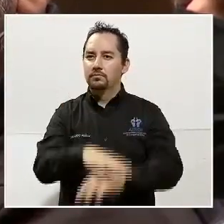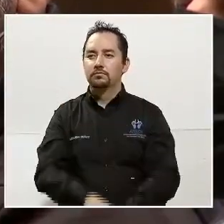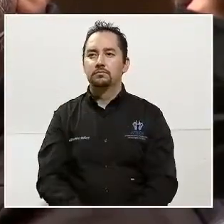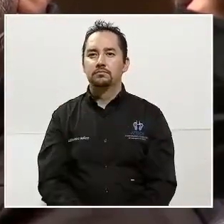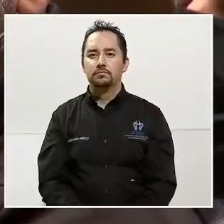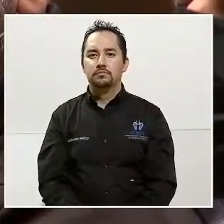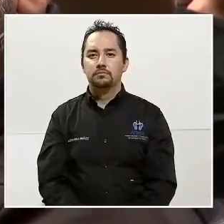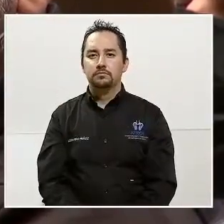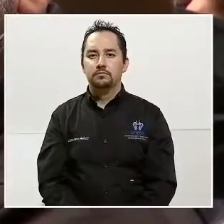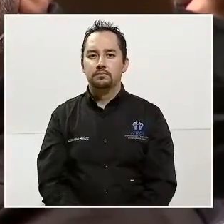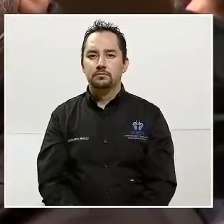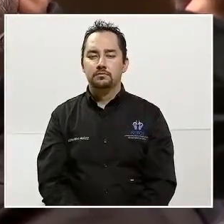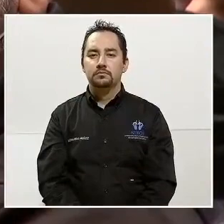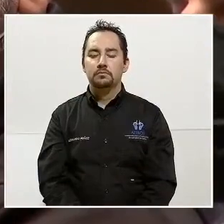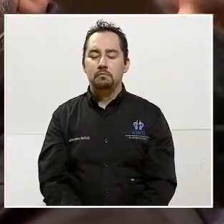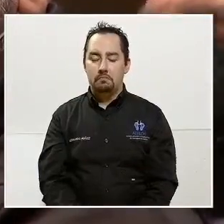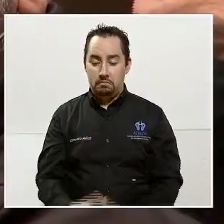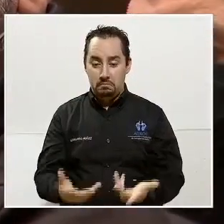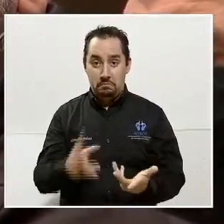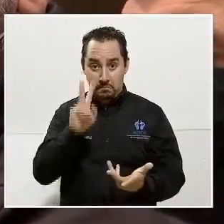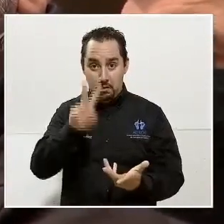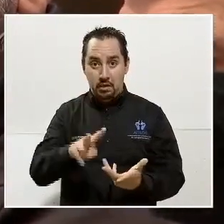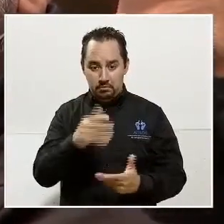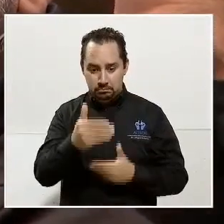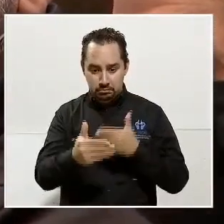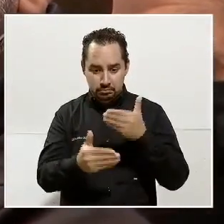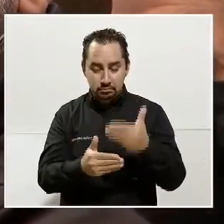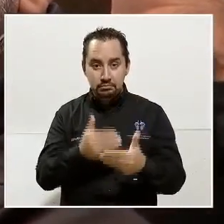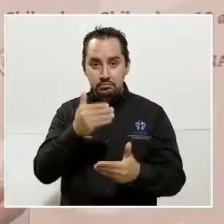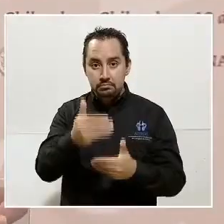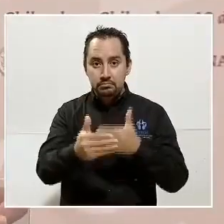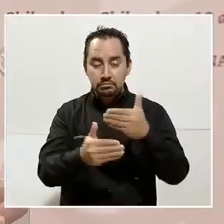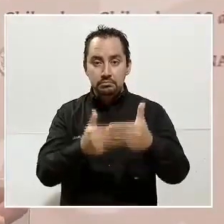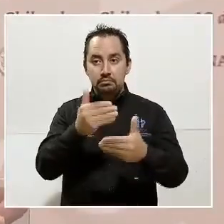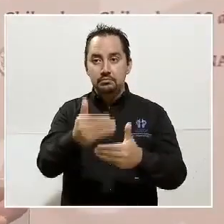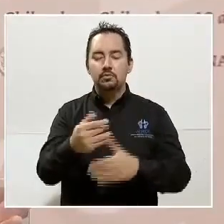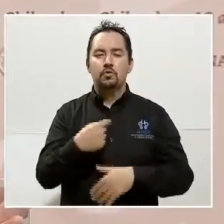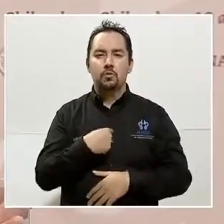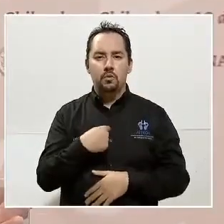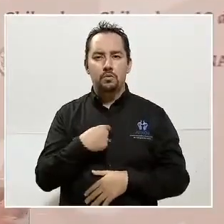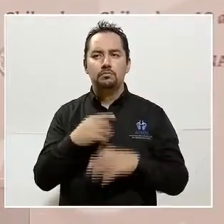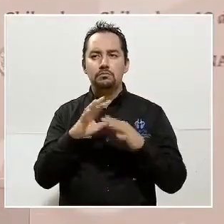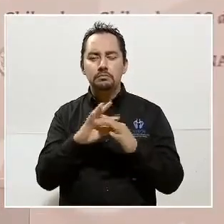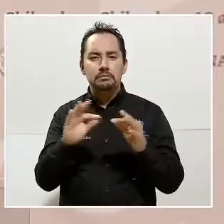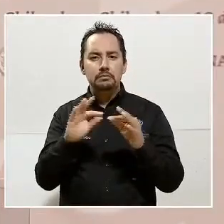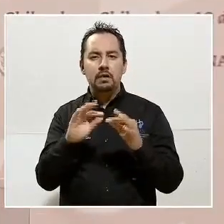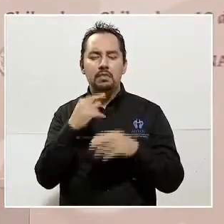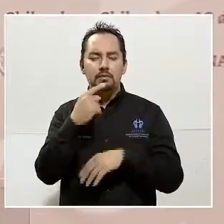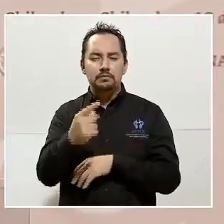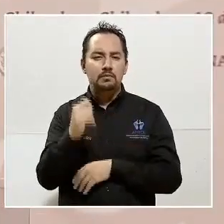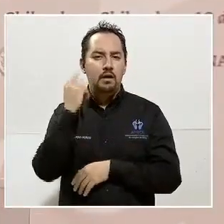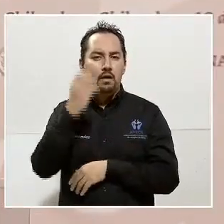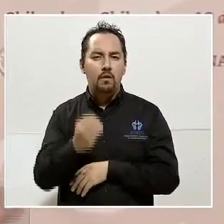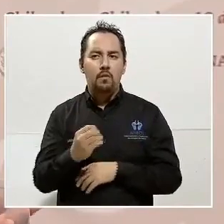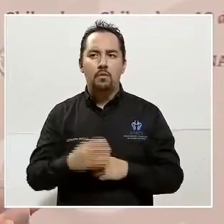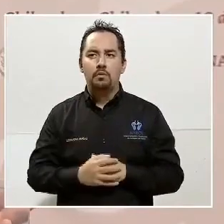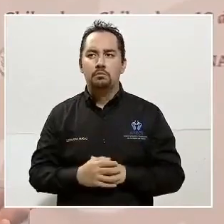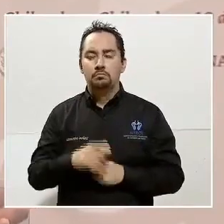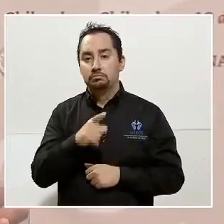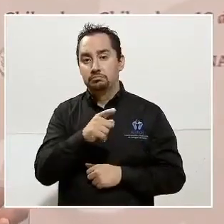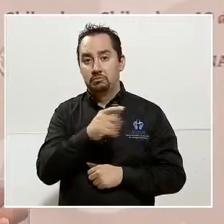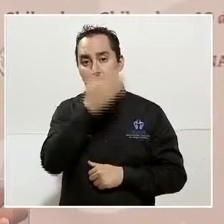Y lo cierto es que vamos avanzando. Le voy a contar algo que no se